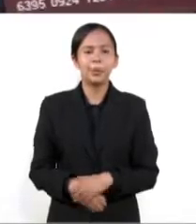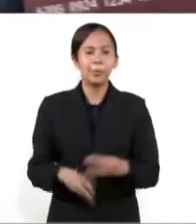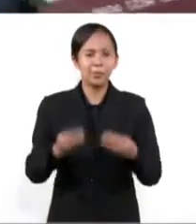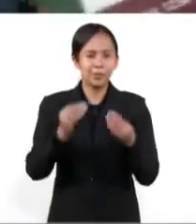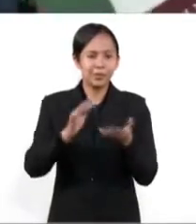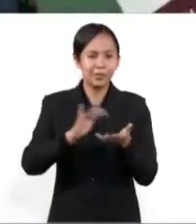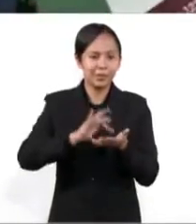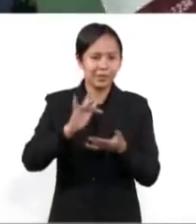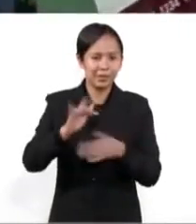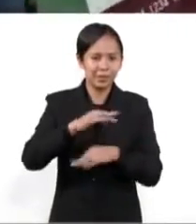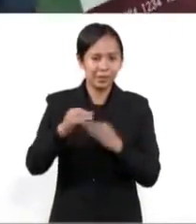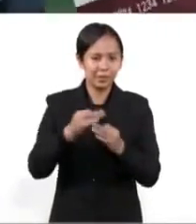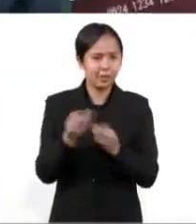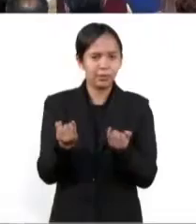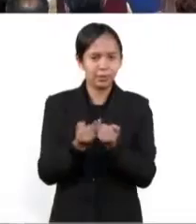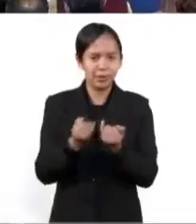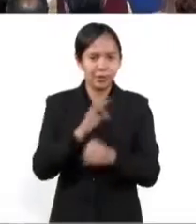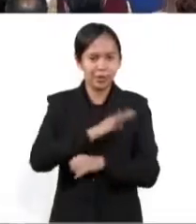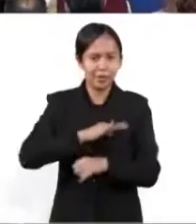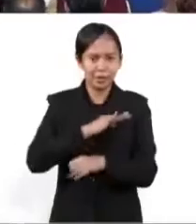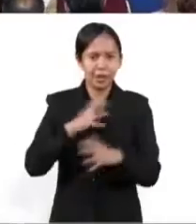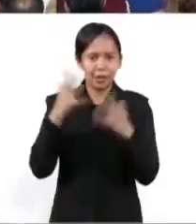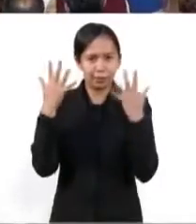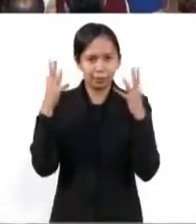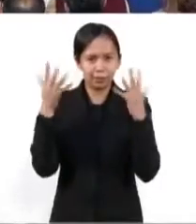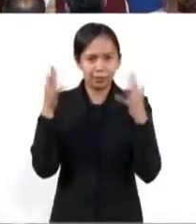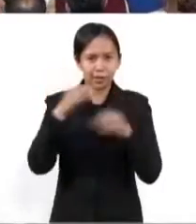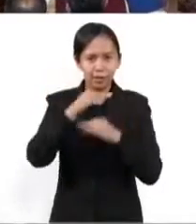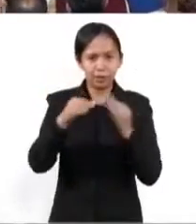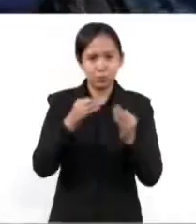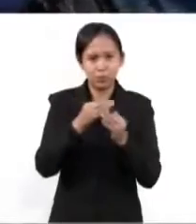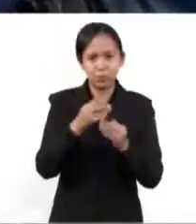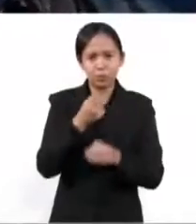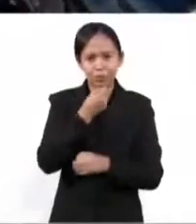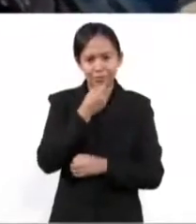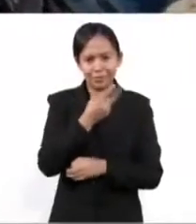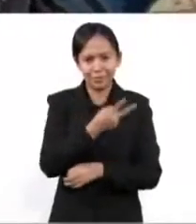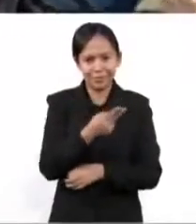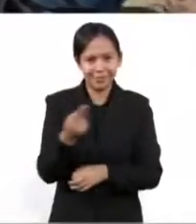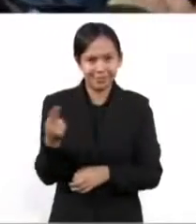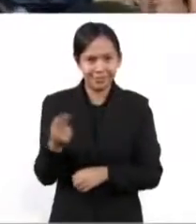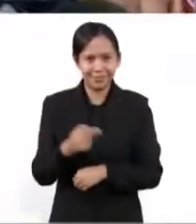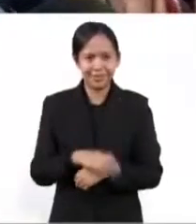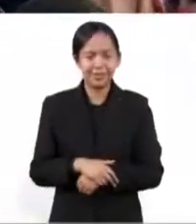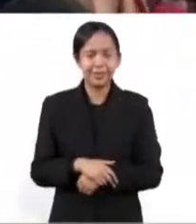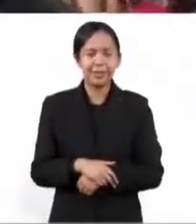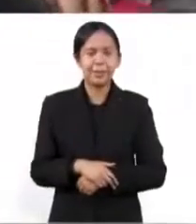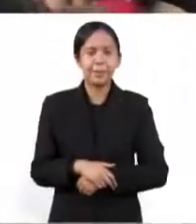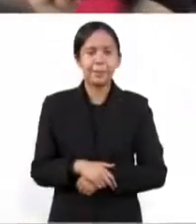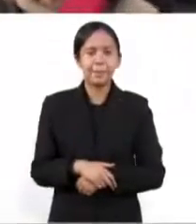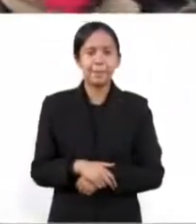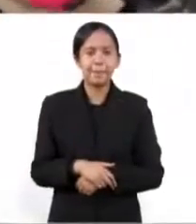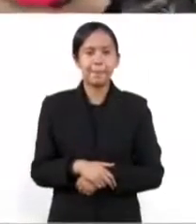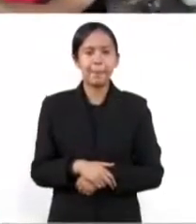Muchas gracias, muchas felicidades y fuerte el aplauso para todas y todos ustedes.